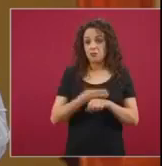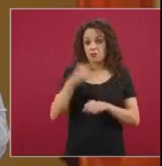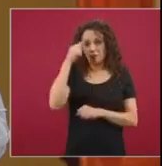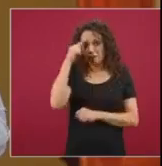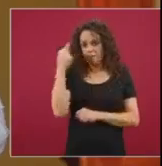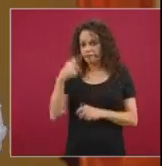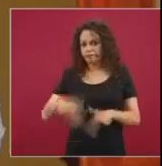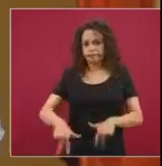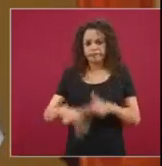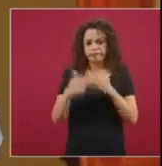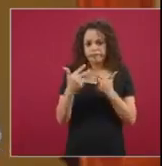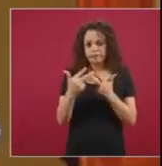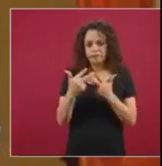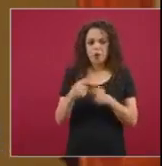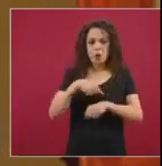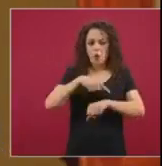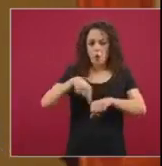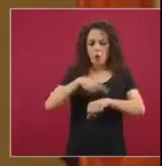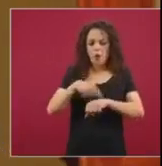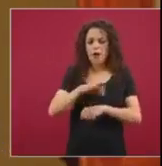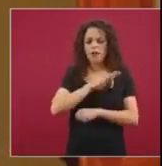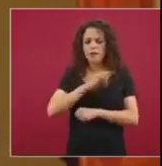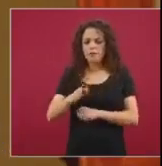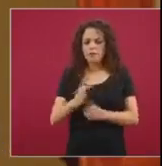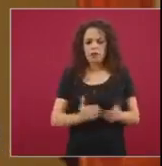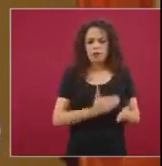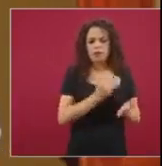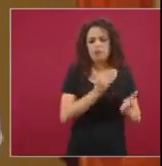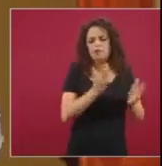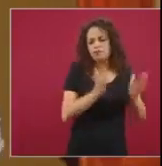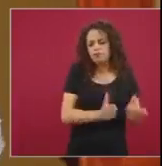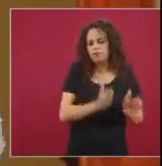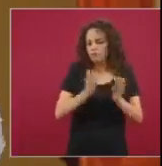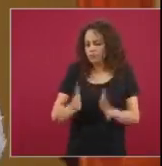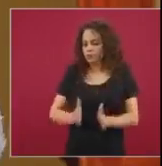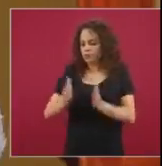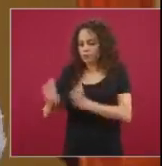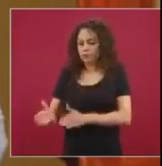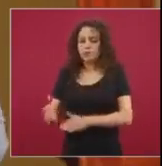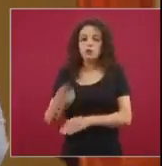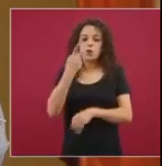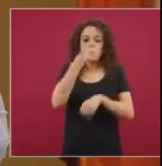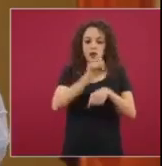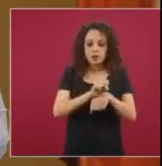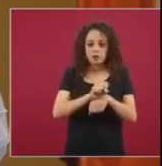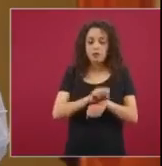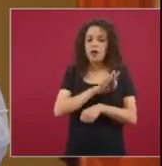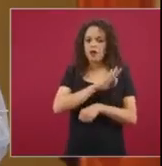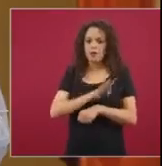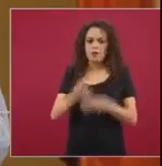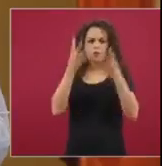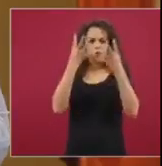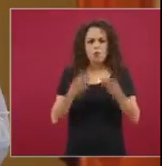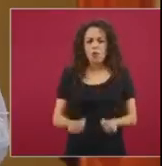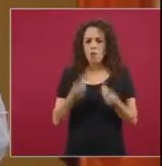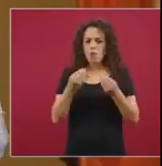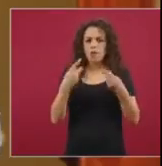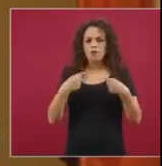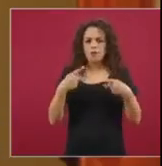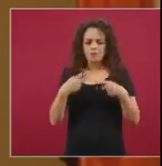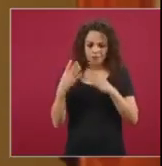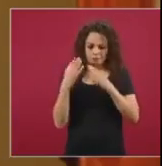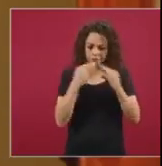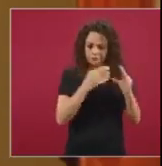Puedes irla fragmentado hasta en horas, en el mismo caso de tuberculosis, semanales, y capacitas a muchísimas personas. Creo que es un área de